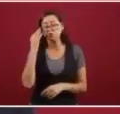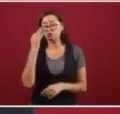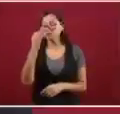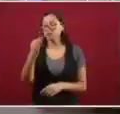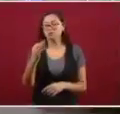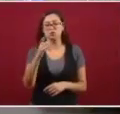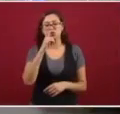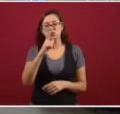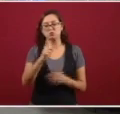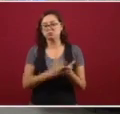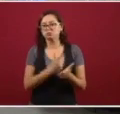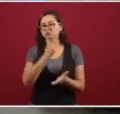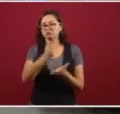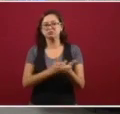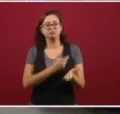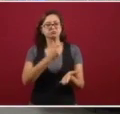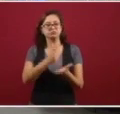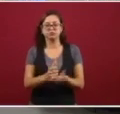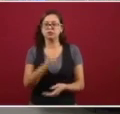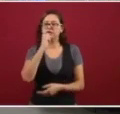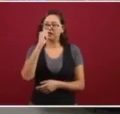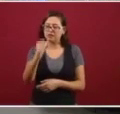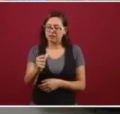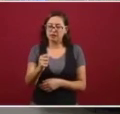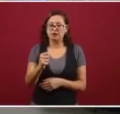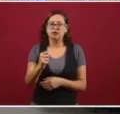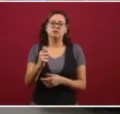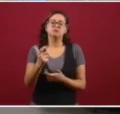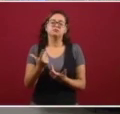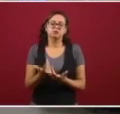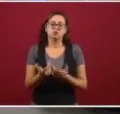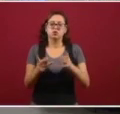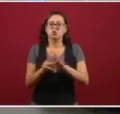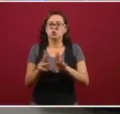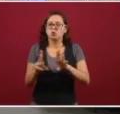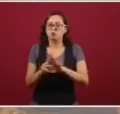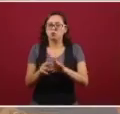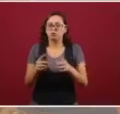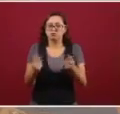luz y bajo de un programa que se viene